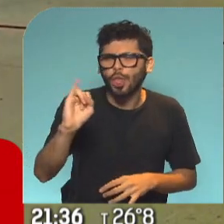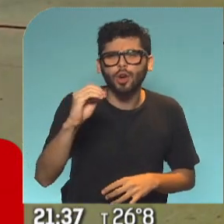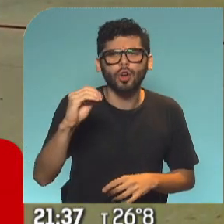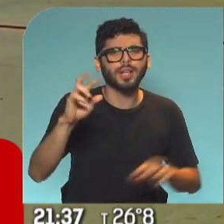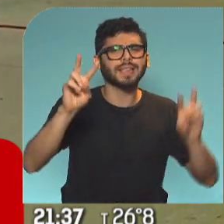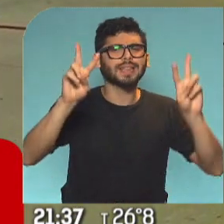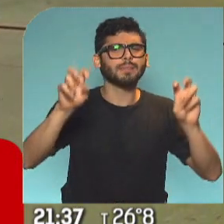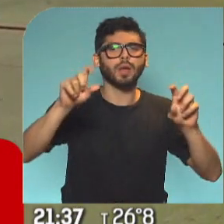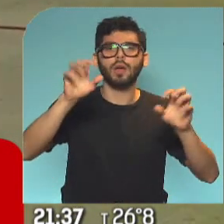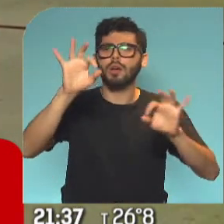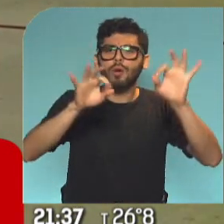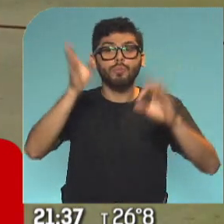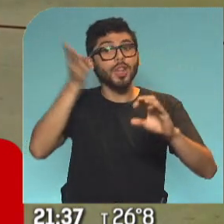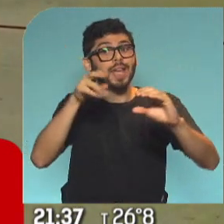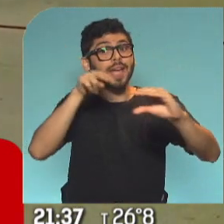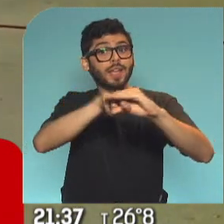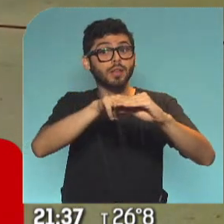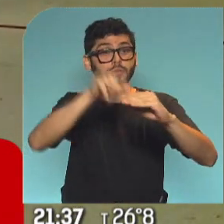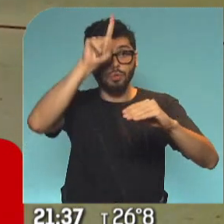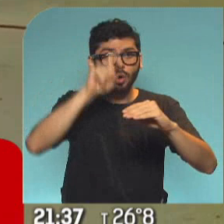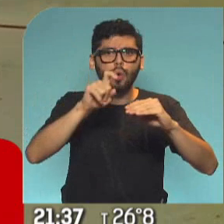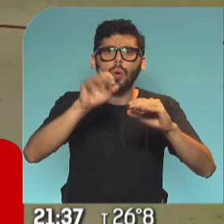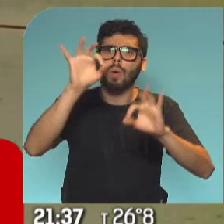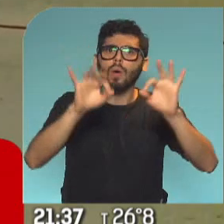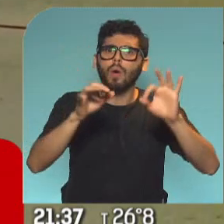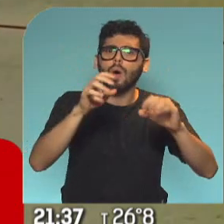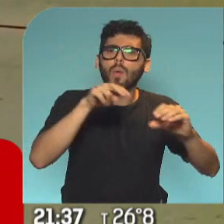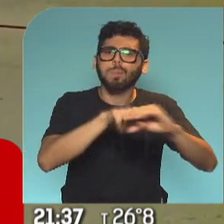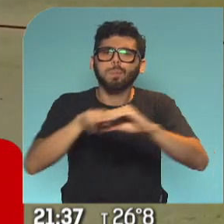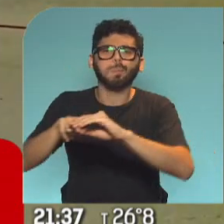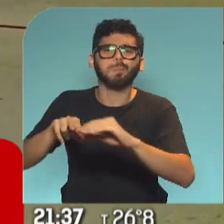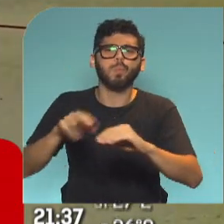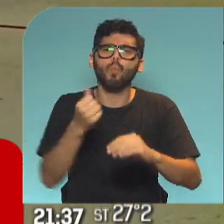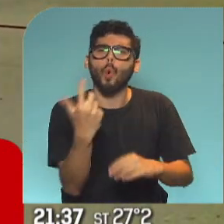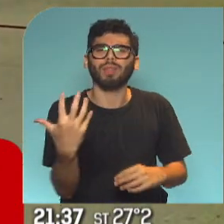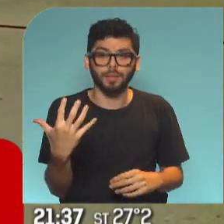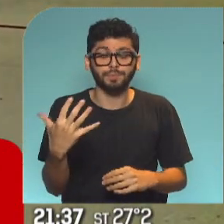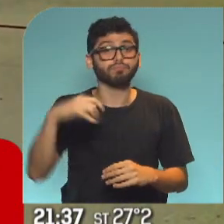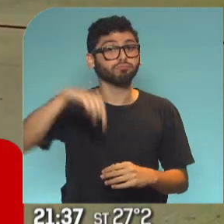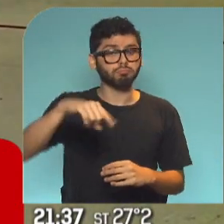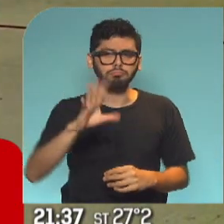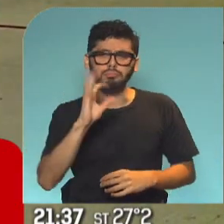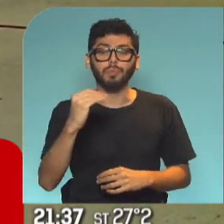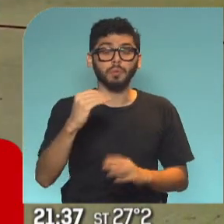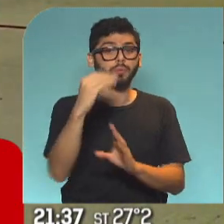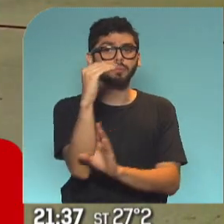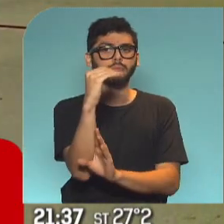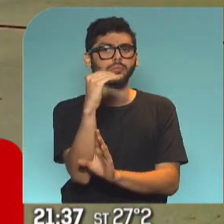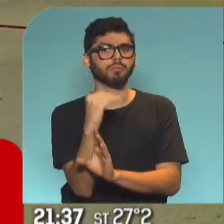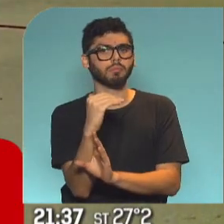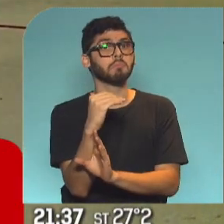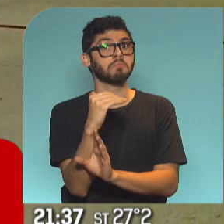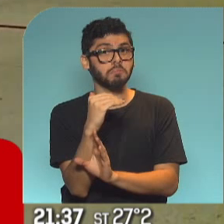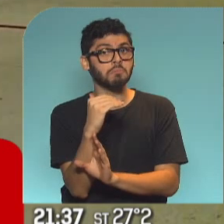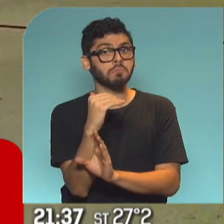al tema de las camas UTI, de las unidades de terapia intensiva. Estamos hablando que hoy lo más notable es el descenso de ocupación